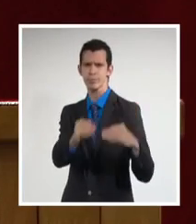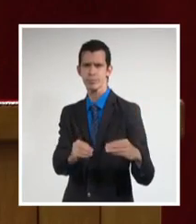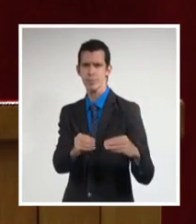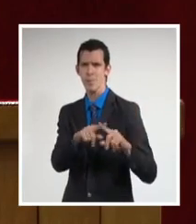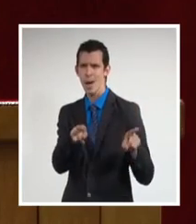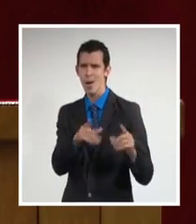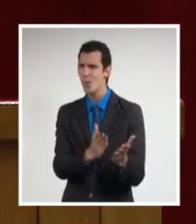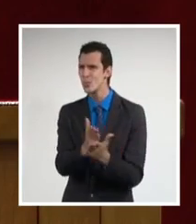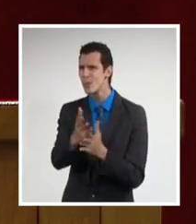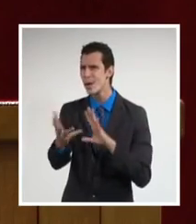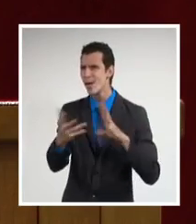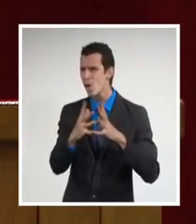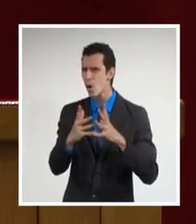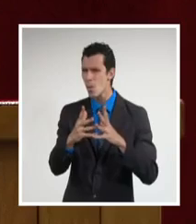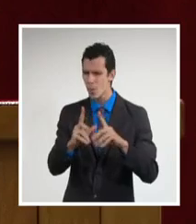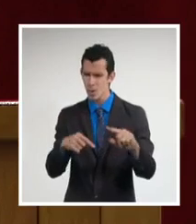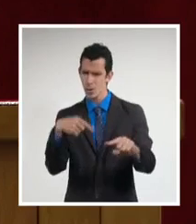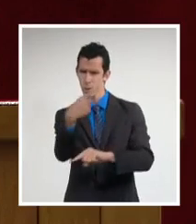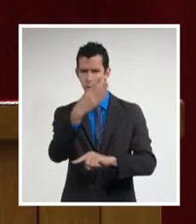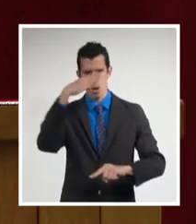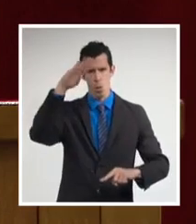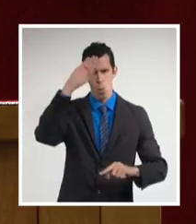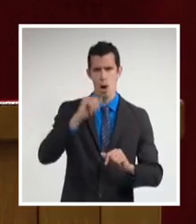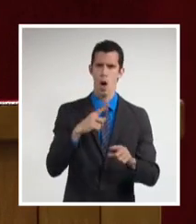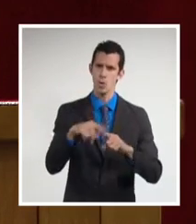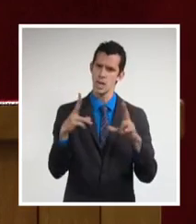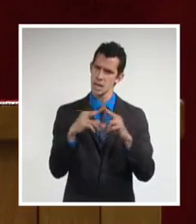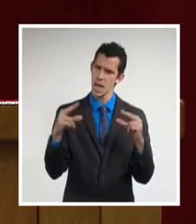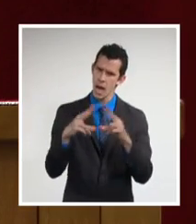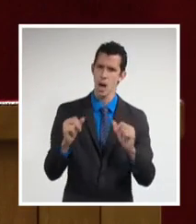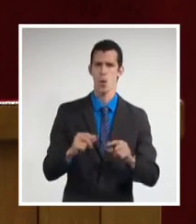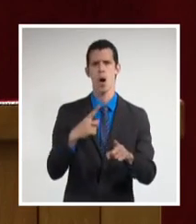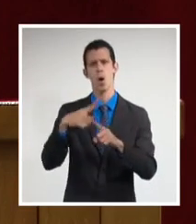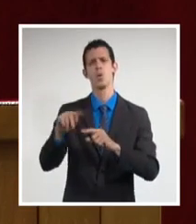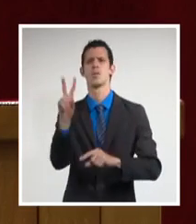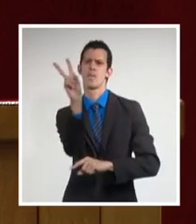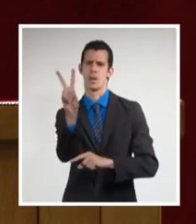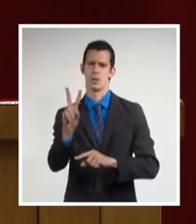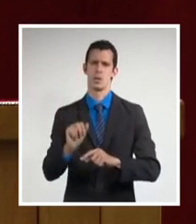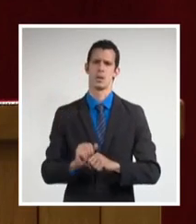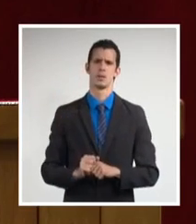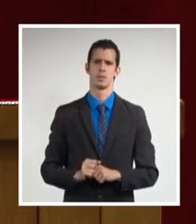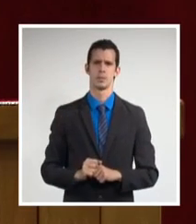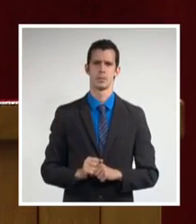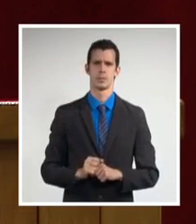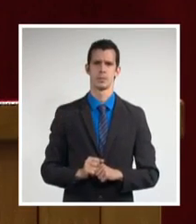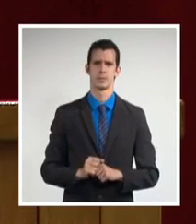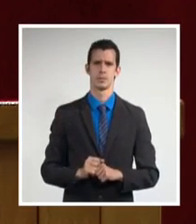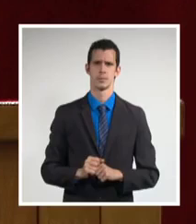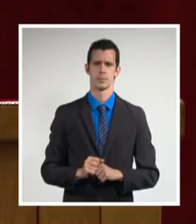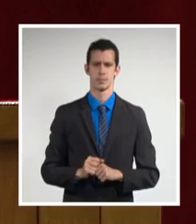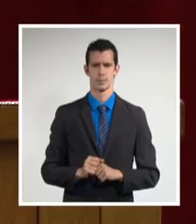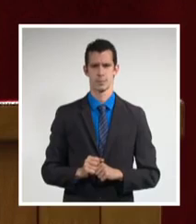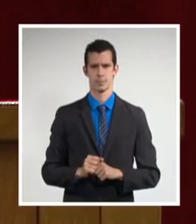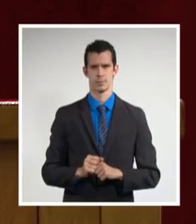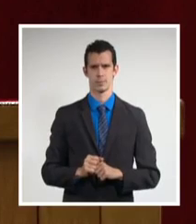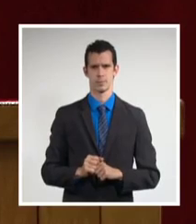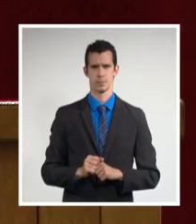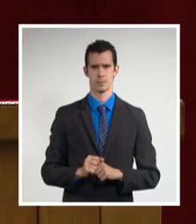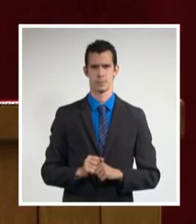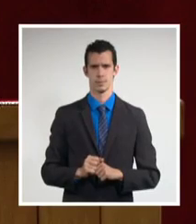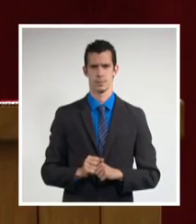descrédito contra Cuba, Nicaragua y Venezuela. Era previsible que tras los intentos de golpes blandos y no tan